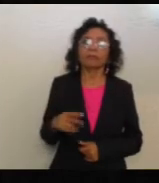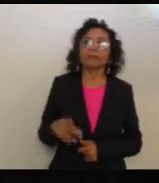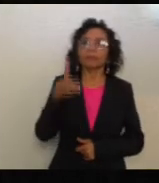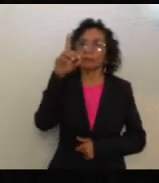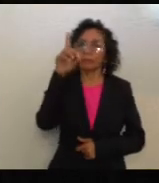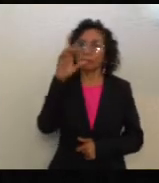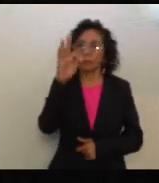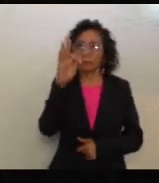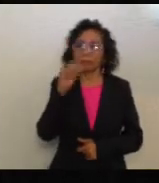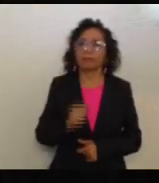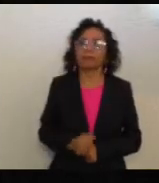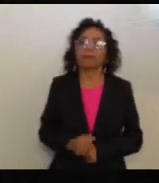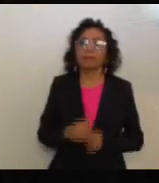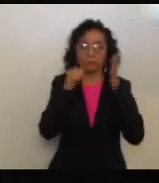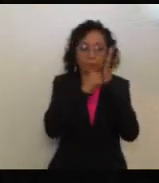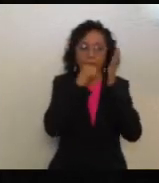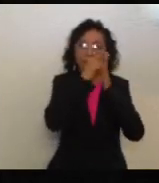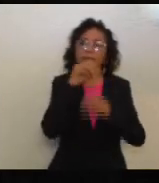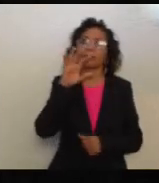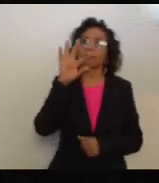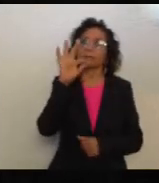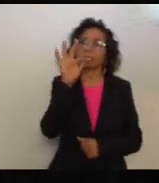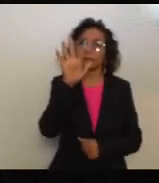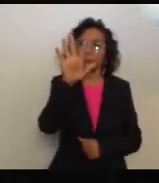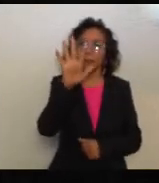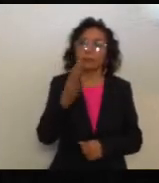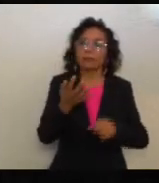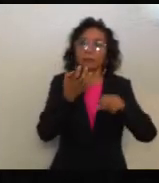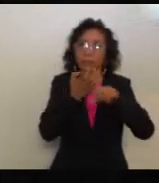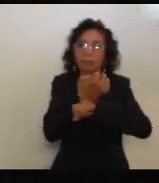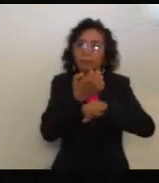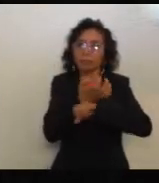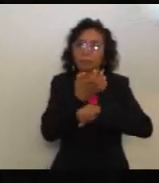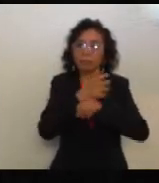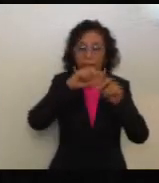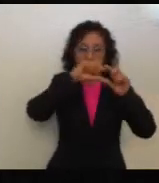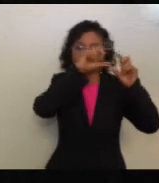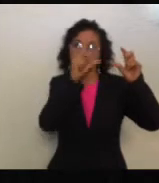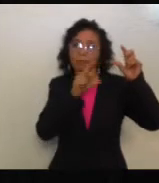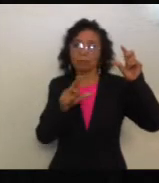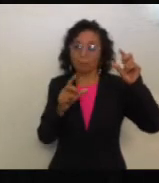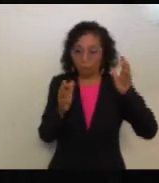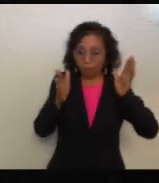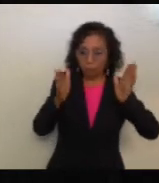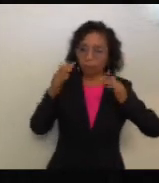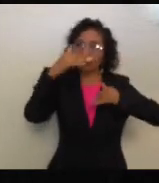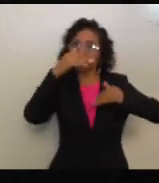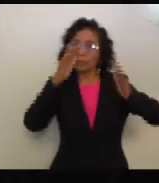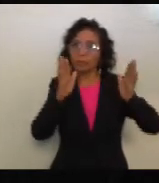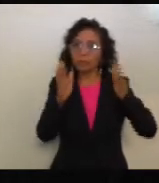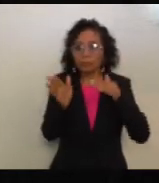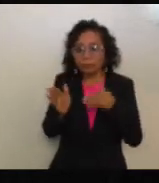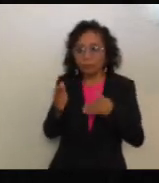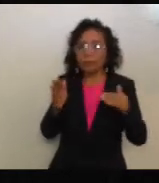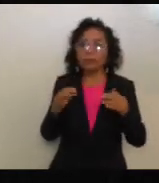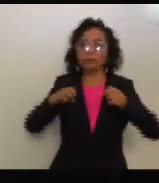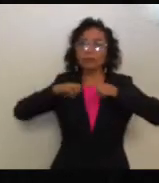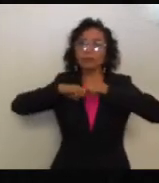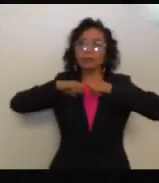Federal. Artículo 45. Los estados de la Federación conservan la extensión y límites que hasta hoy han tenido, siempre que no